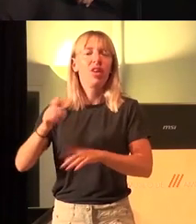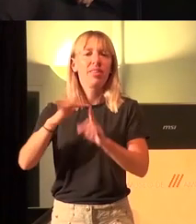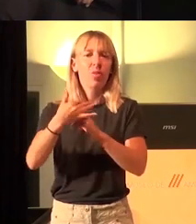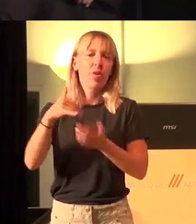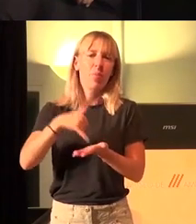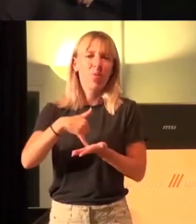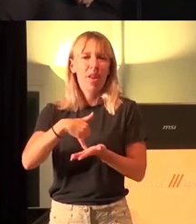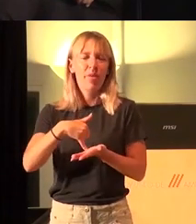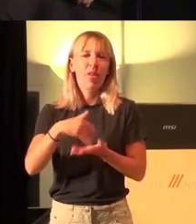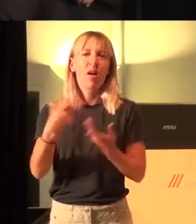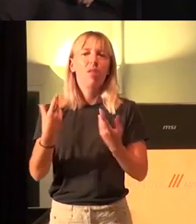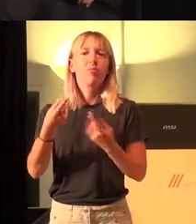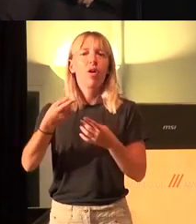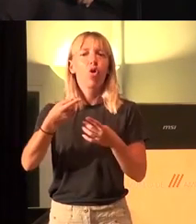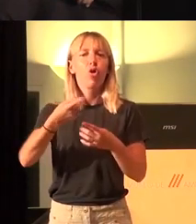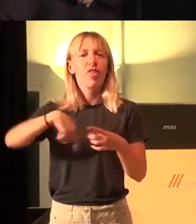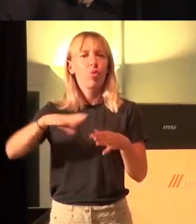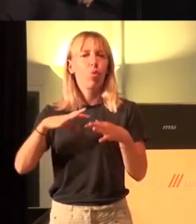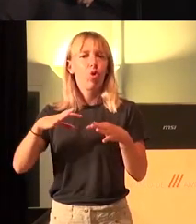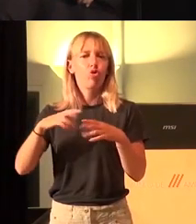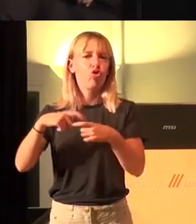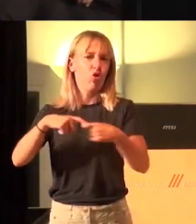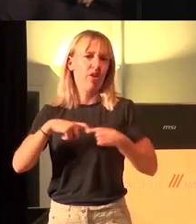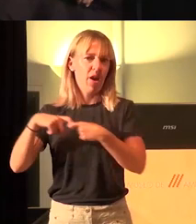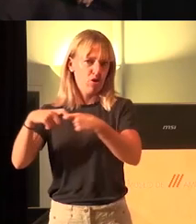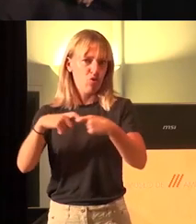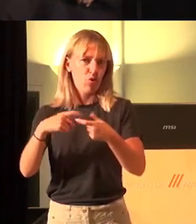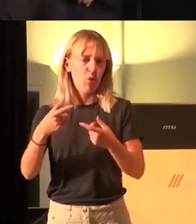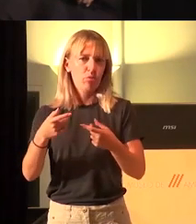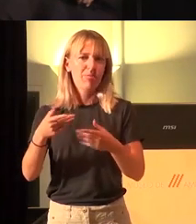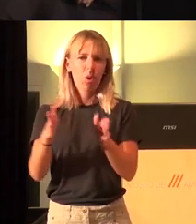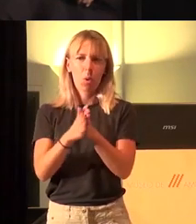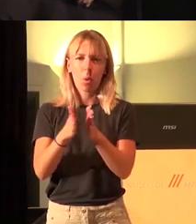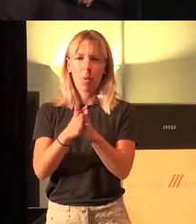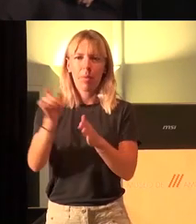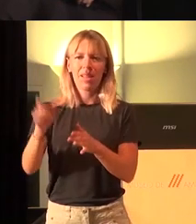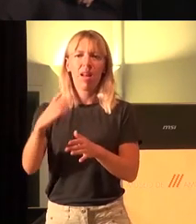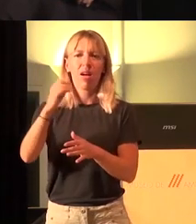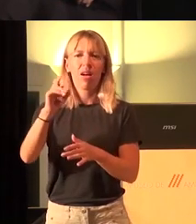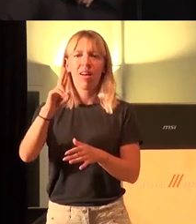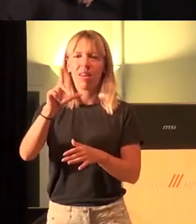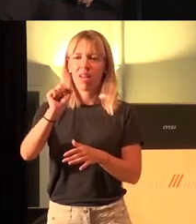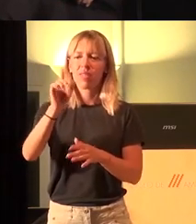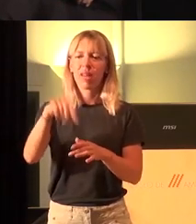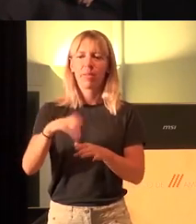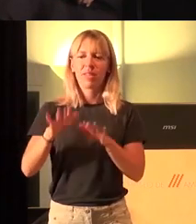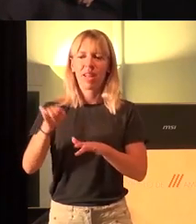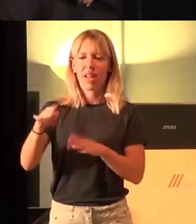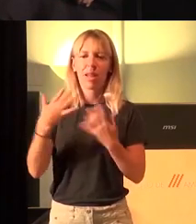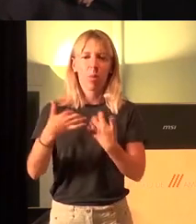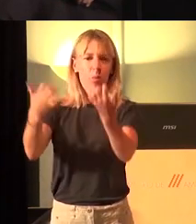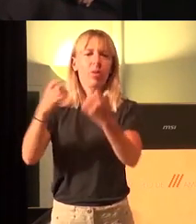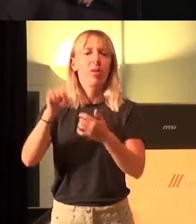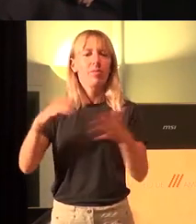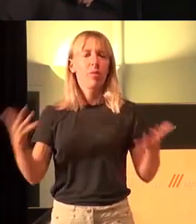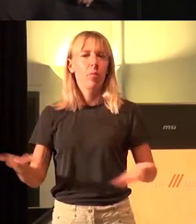de vulnerabilidad a través de Círculo Solidario, que mi compañera Carla, que también está aquí en el público, lleva años